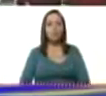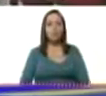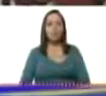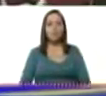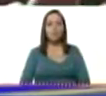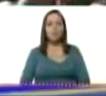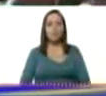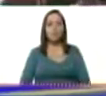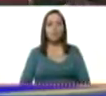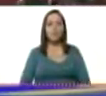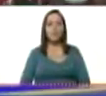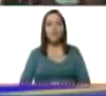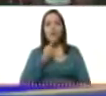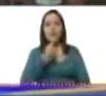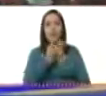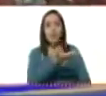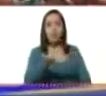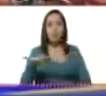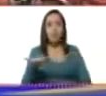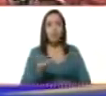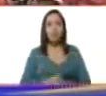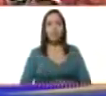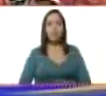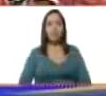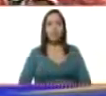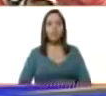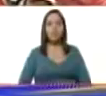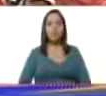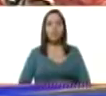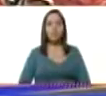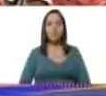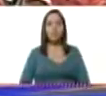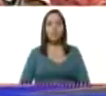Y yo le digo a ustedes, ha sido